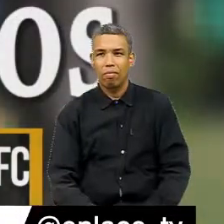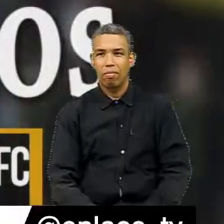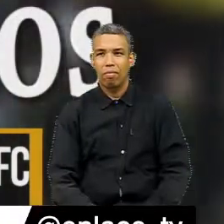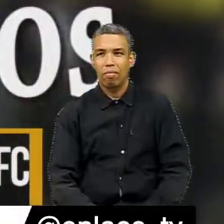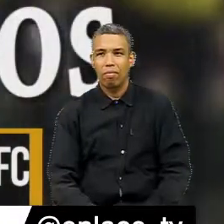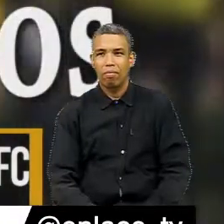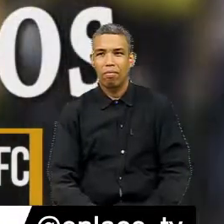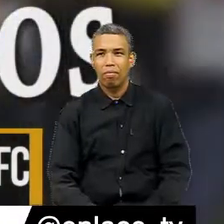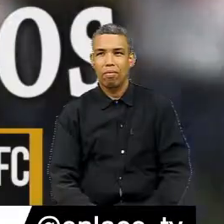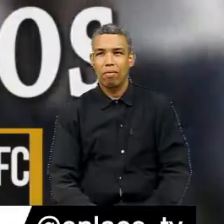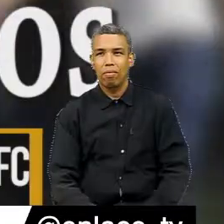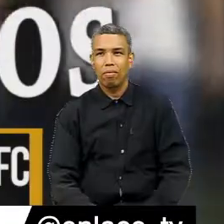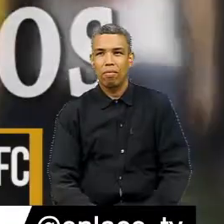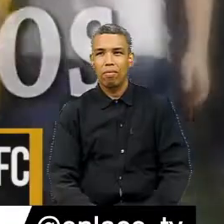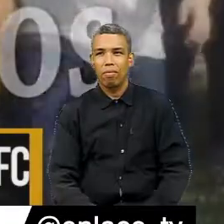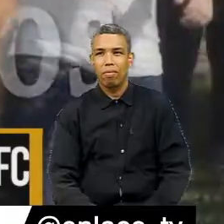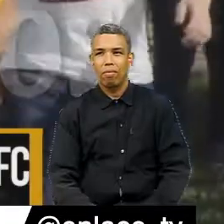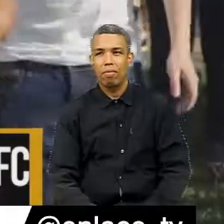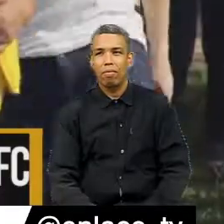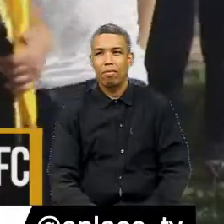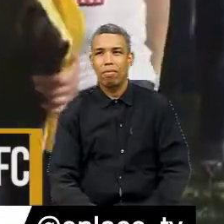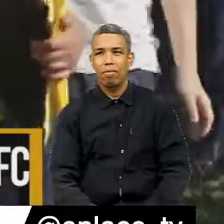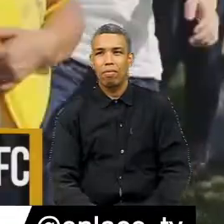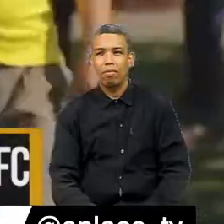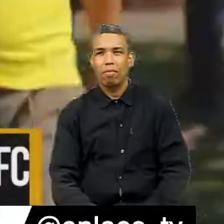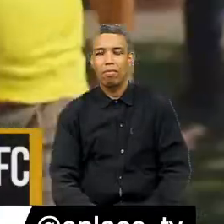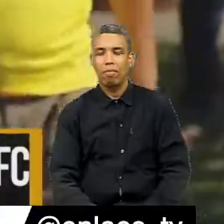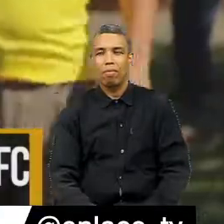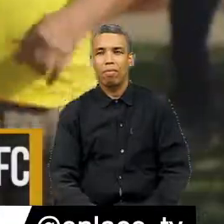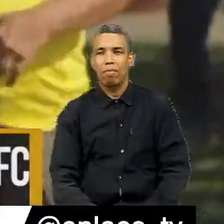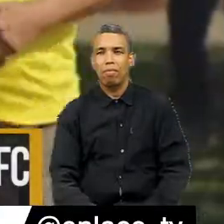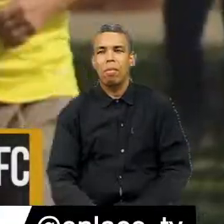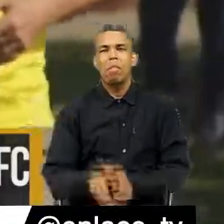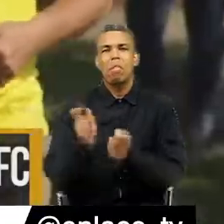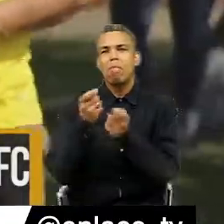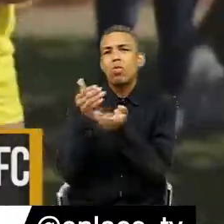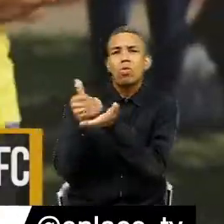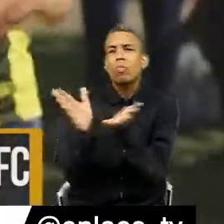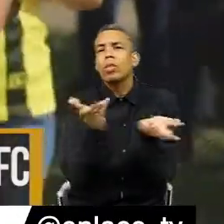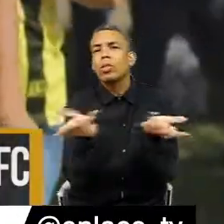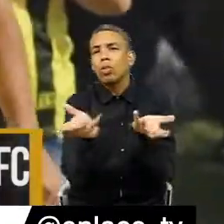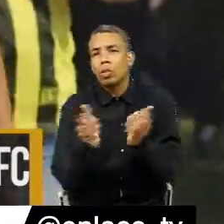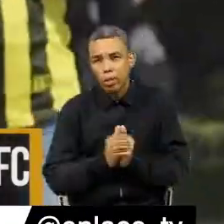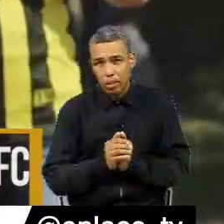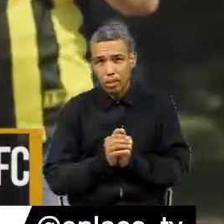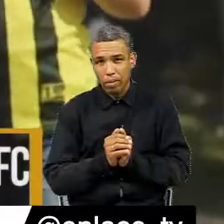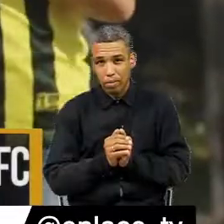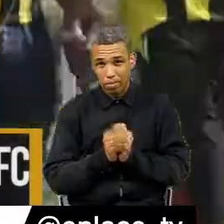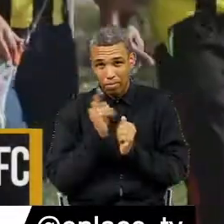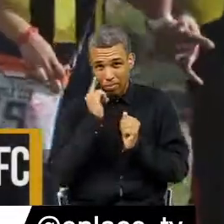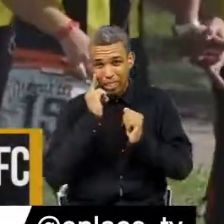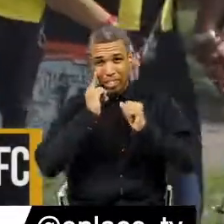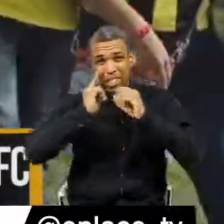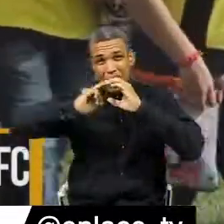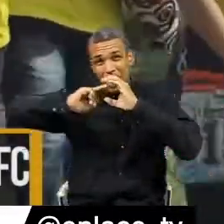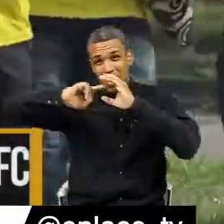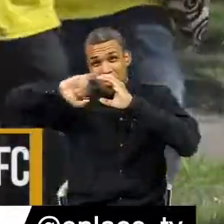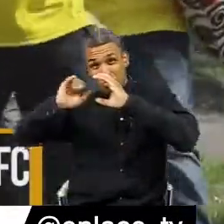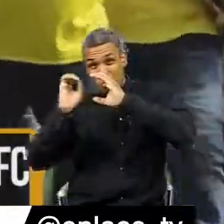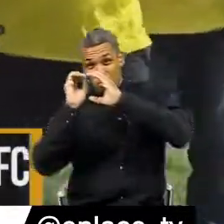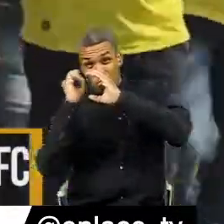de 10 a 15 años de edad 10 mil pesos. Puntos de venta autorizados en la taquilla del sótano del Centro Comercial San Silvestre de 10